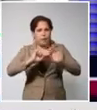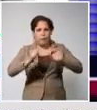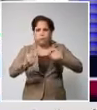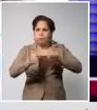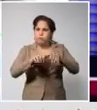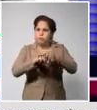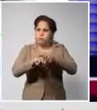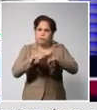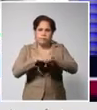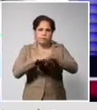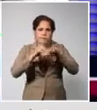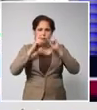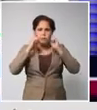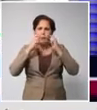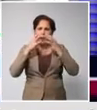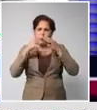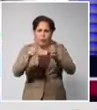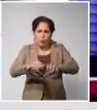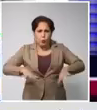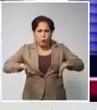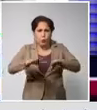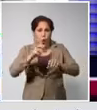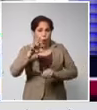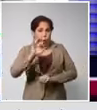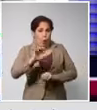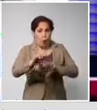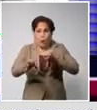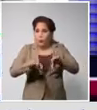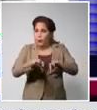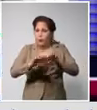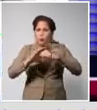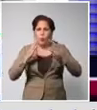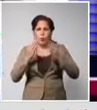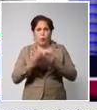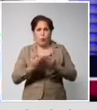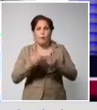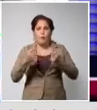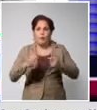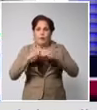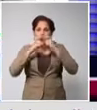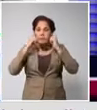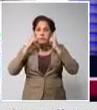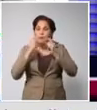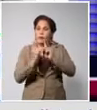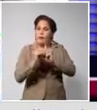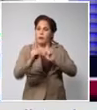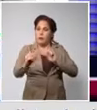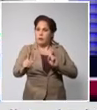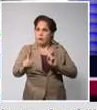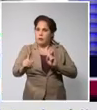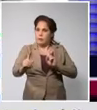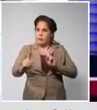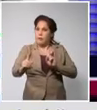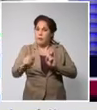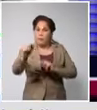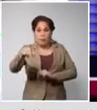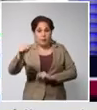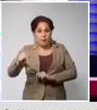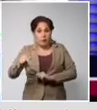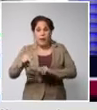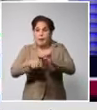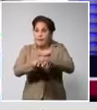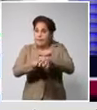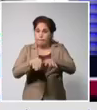las medidas higiénico-sanitarias que ya conoce, el uso correcto del nasobuco, el distanciamiento físico y la